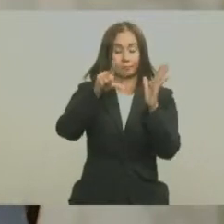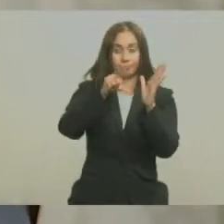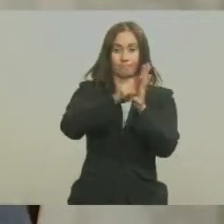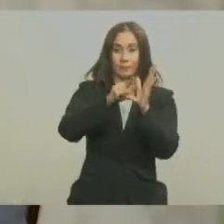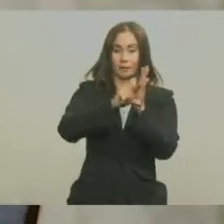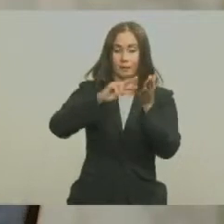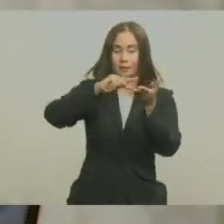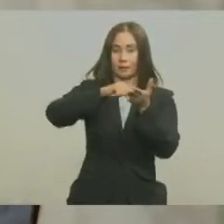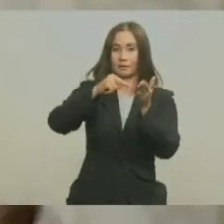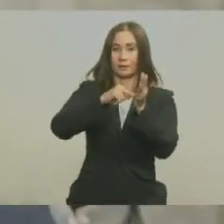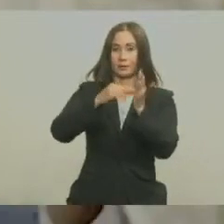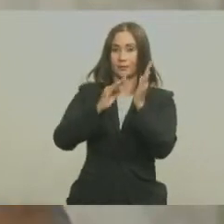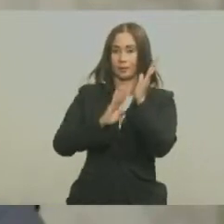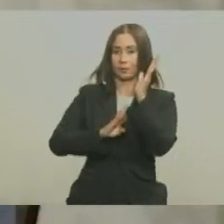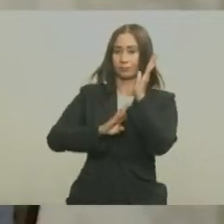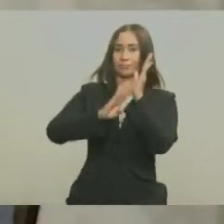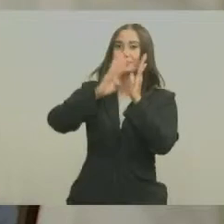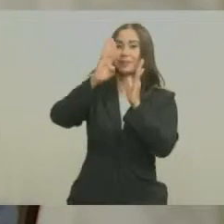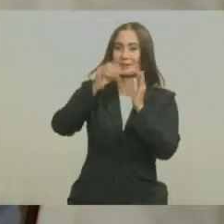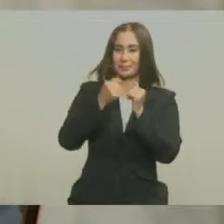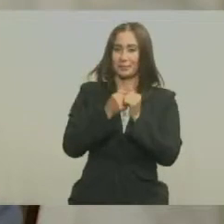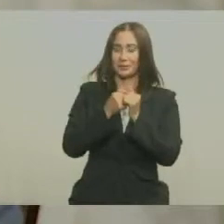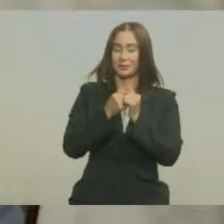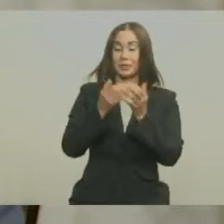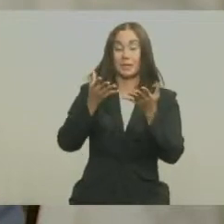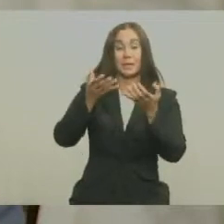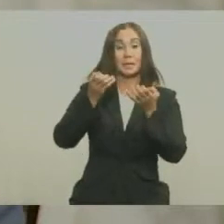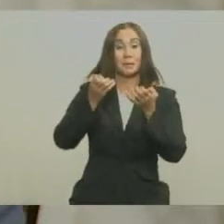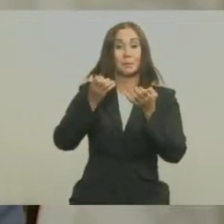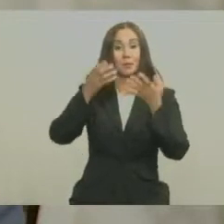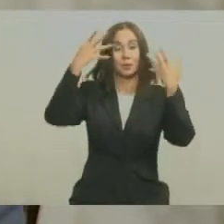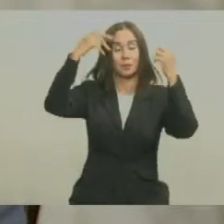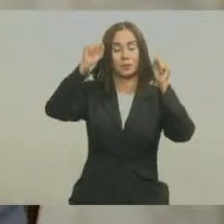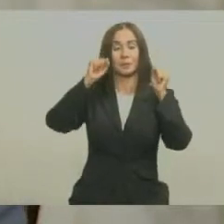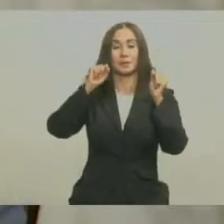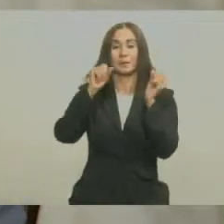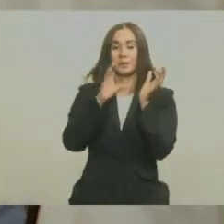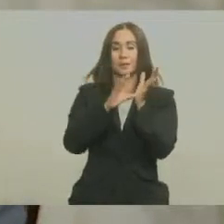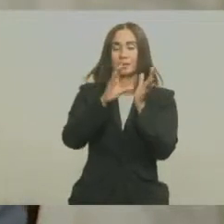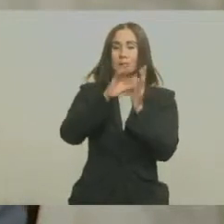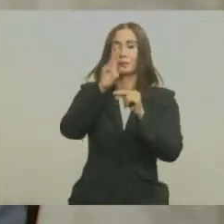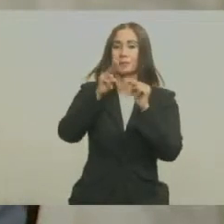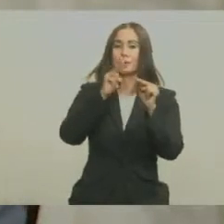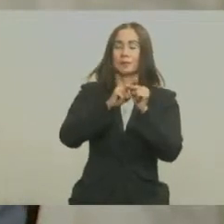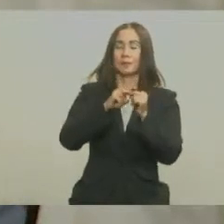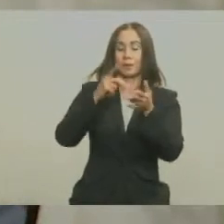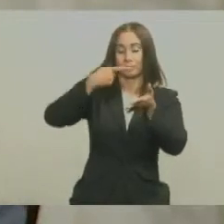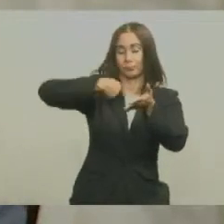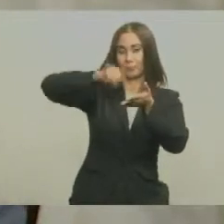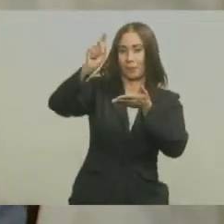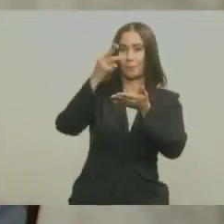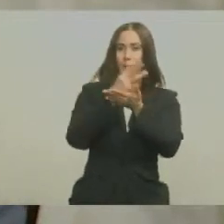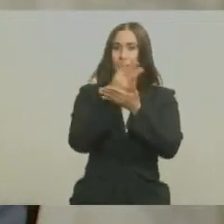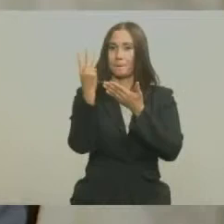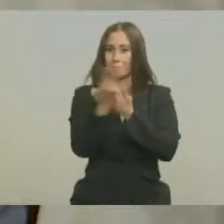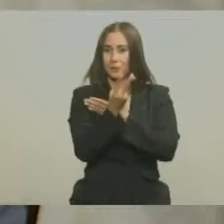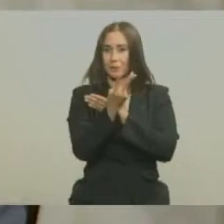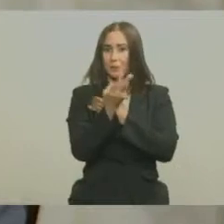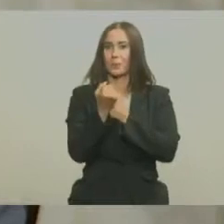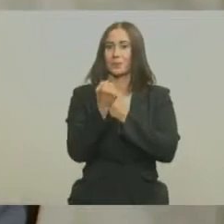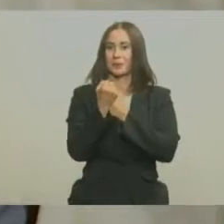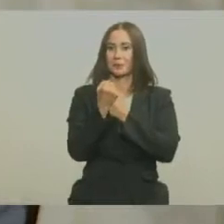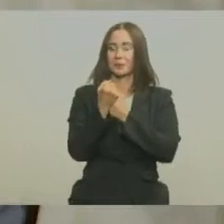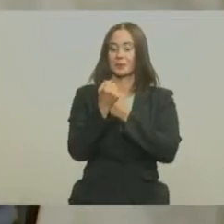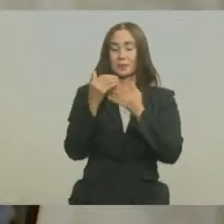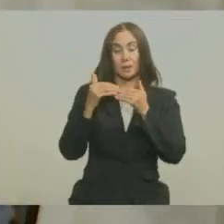avance que esperamos, como dijo el presidente de la Cámara, que sea aprobada el próximo miércoles. Será un